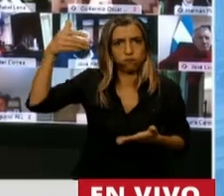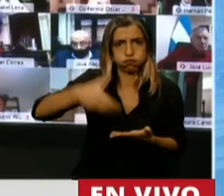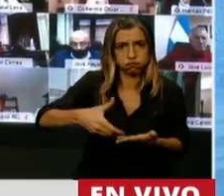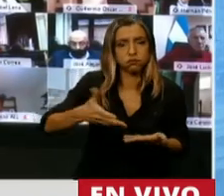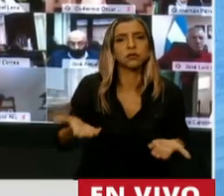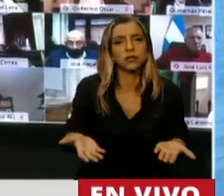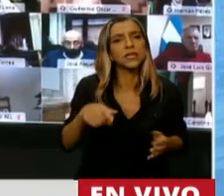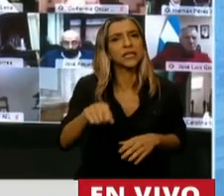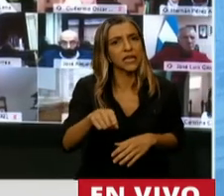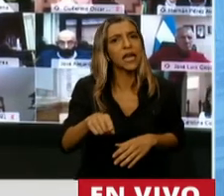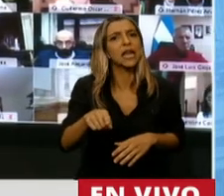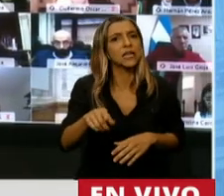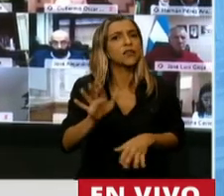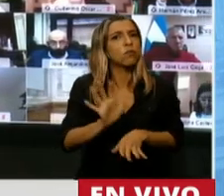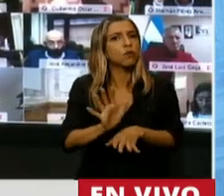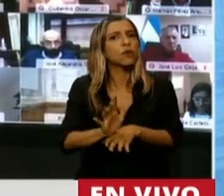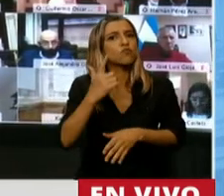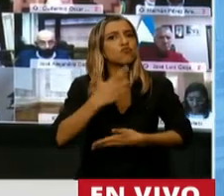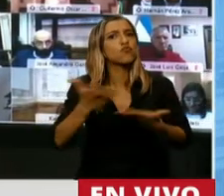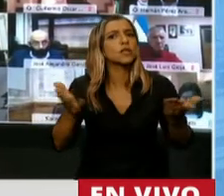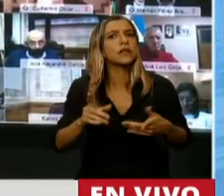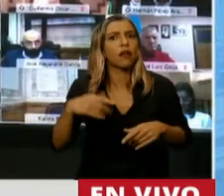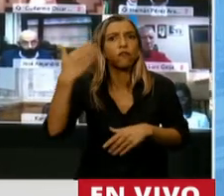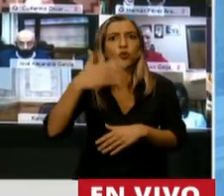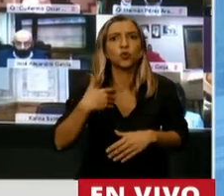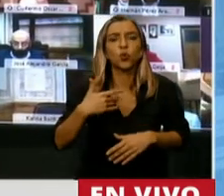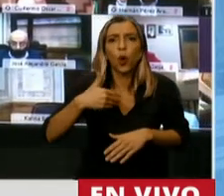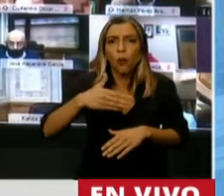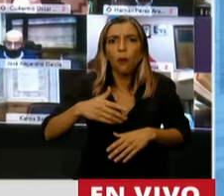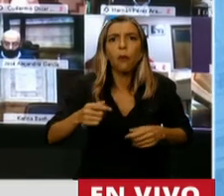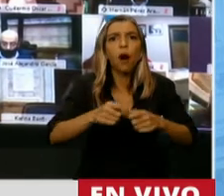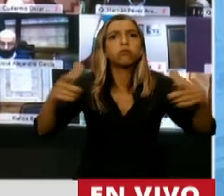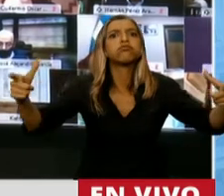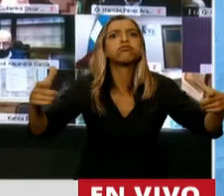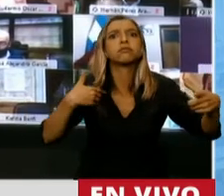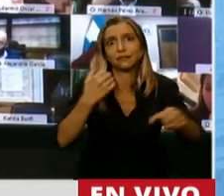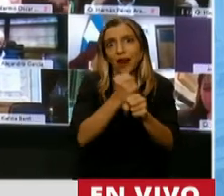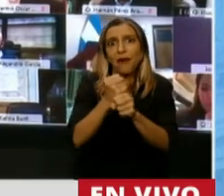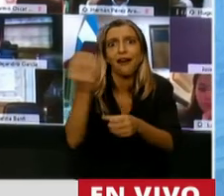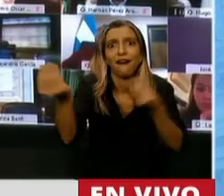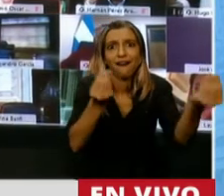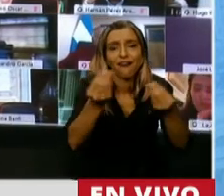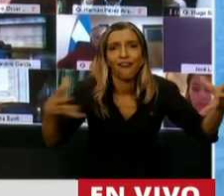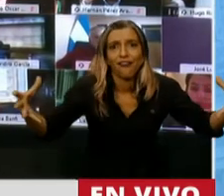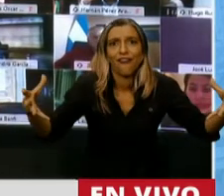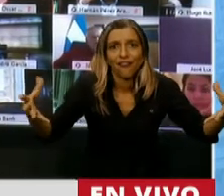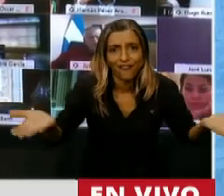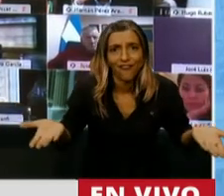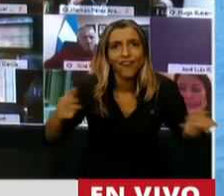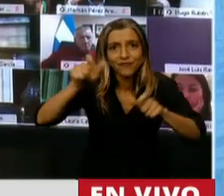miles y miles de puestos de trabajo para nuestros hermanos argentinos y esto